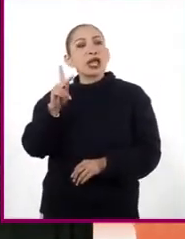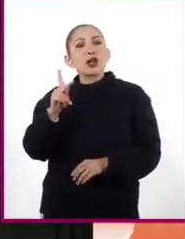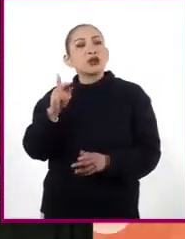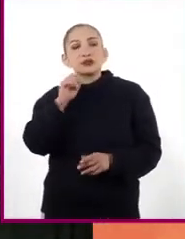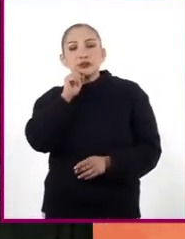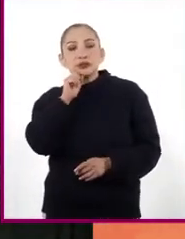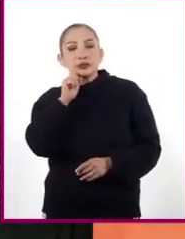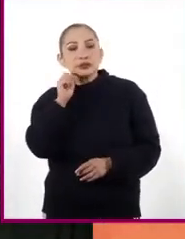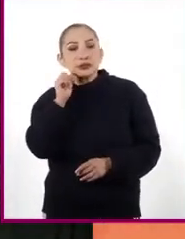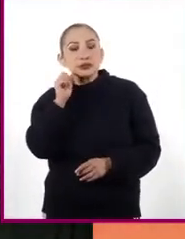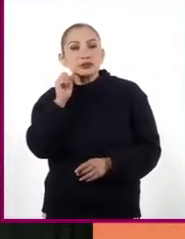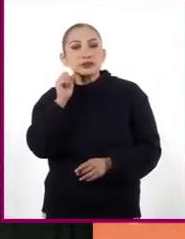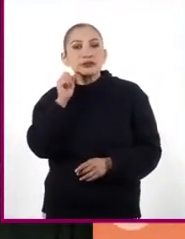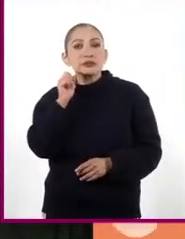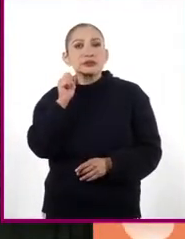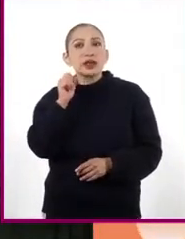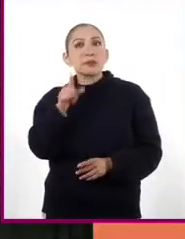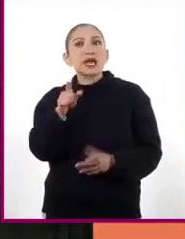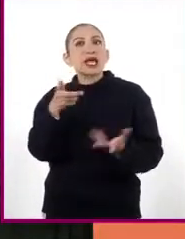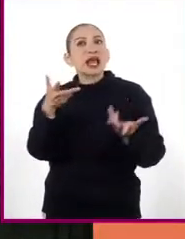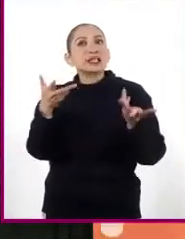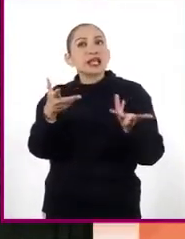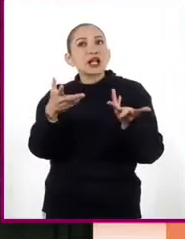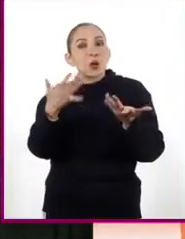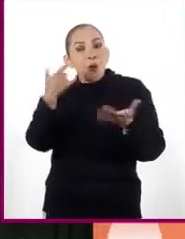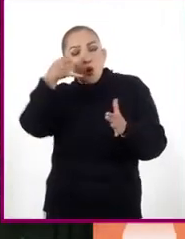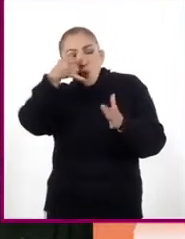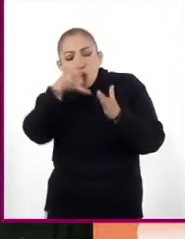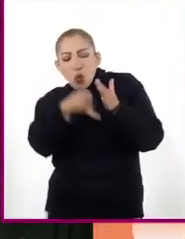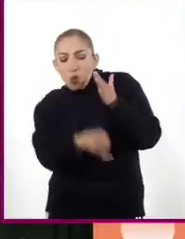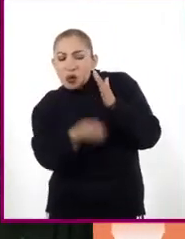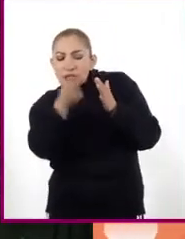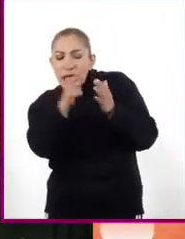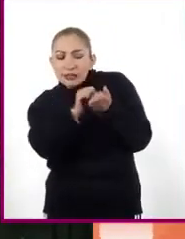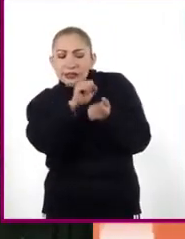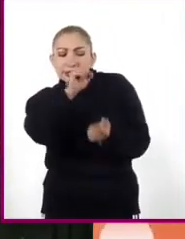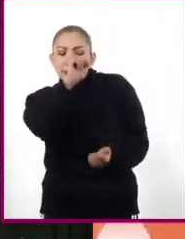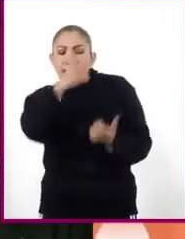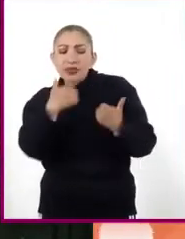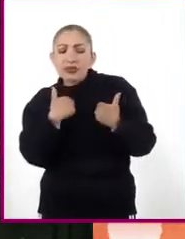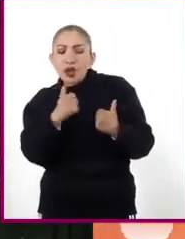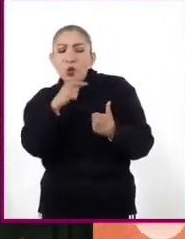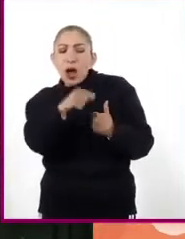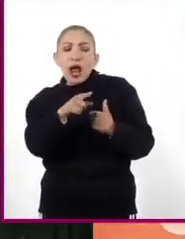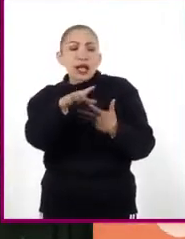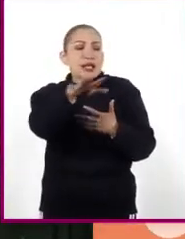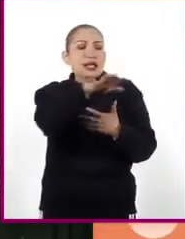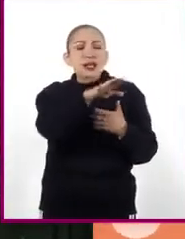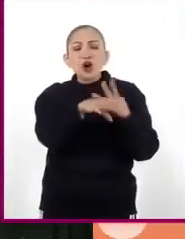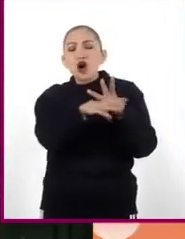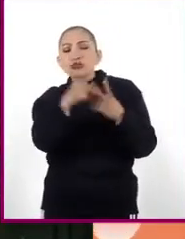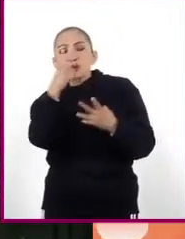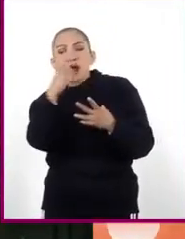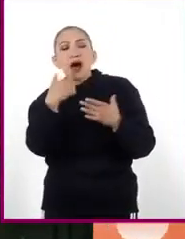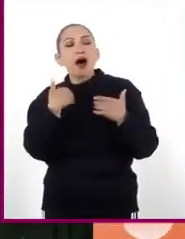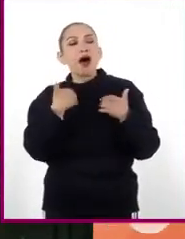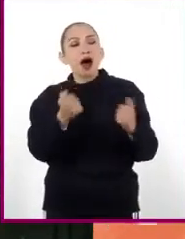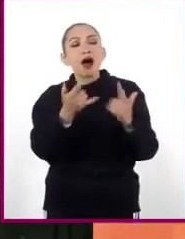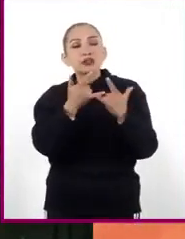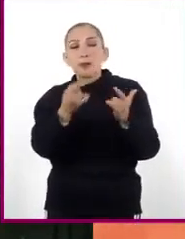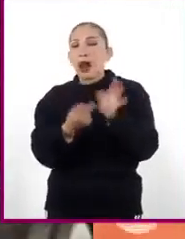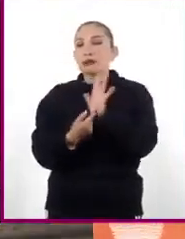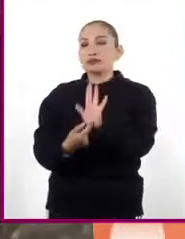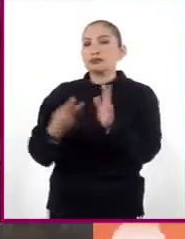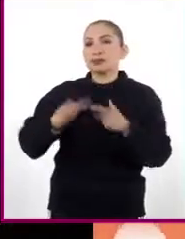sobre todo llegar a la esencia de las cosas, entender cuál es la esencia de las cosas para poder transmitirlas